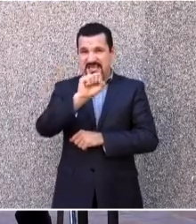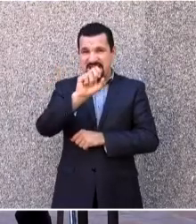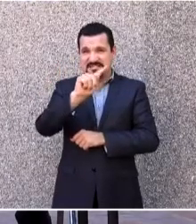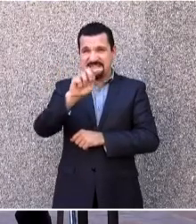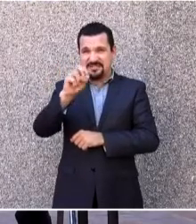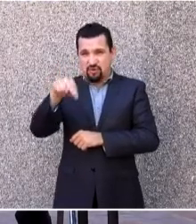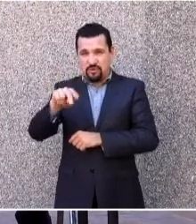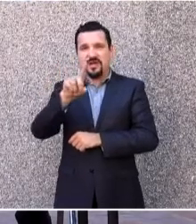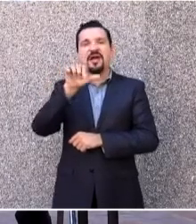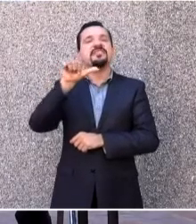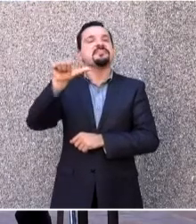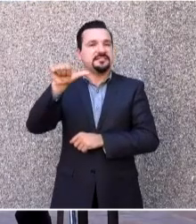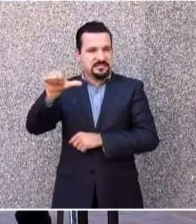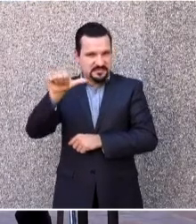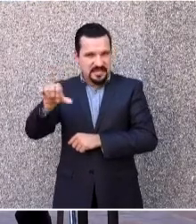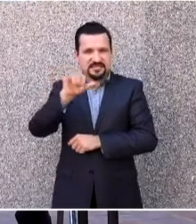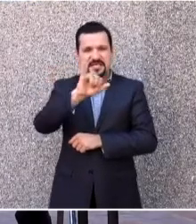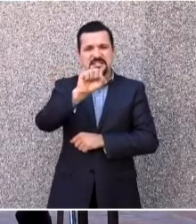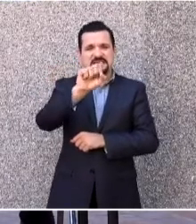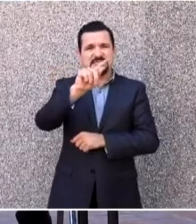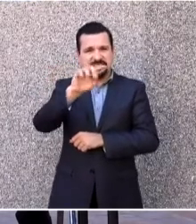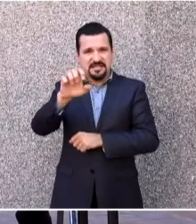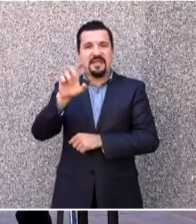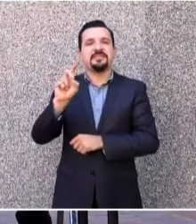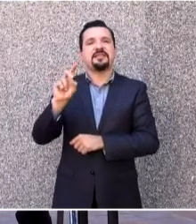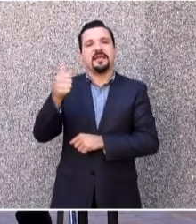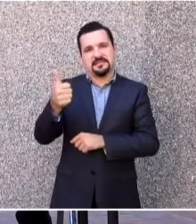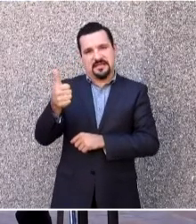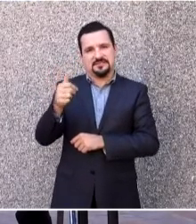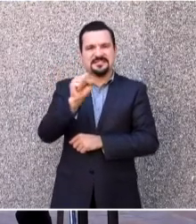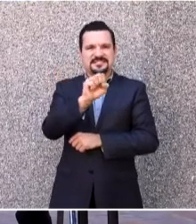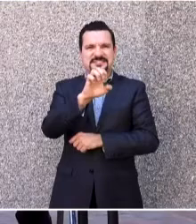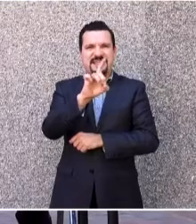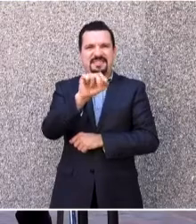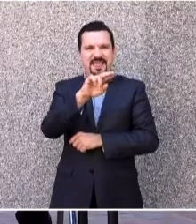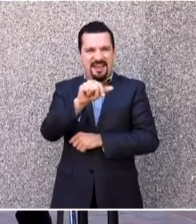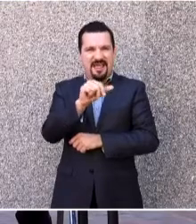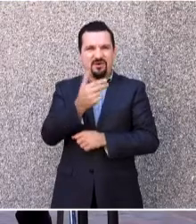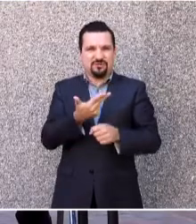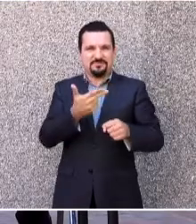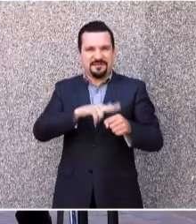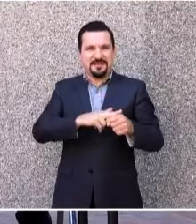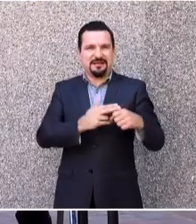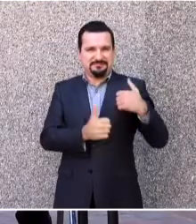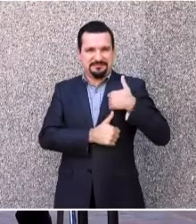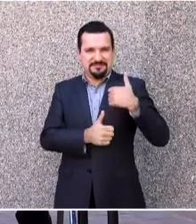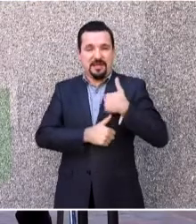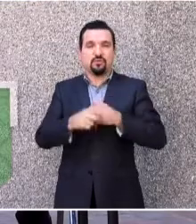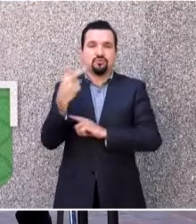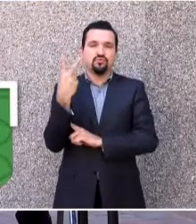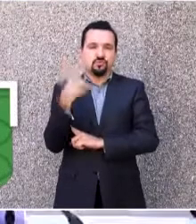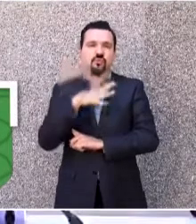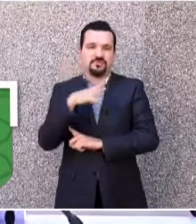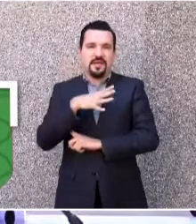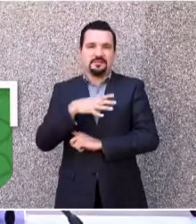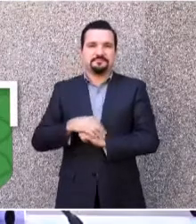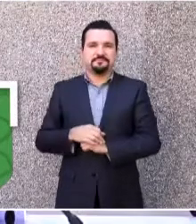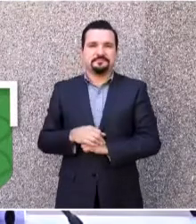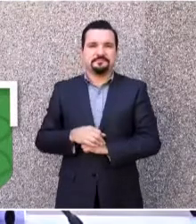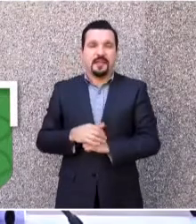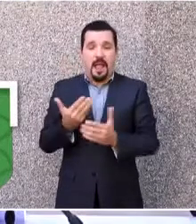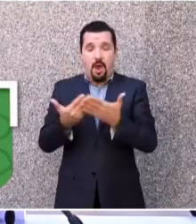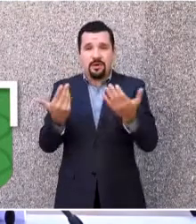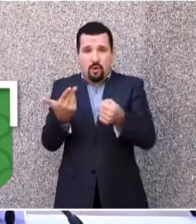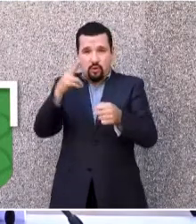16 ventiladores, ISTE 36 y SEDENA 2. Tenemos actualmente en todos